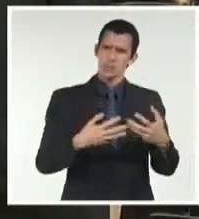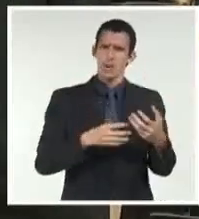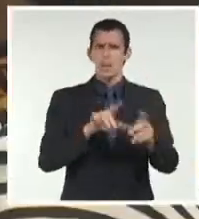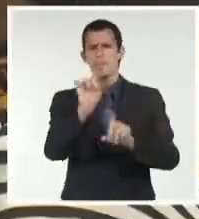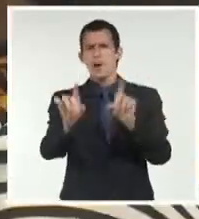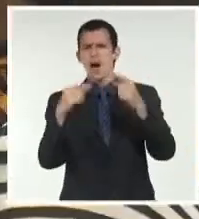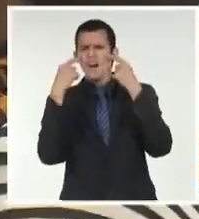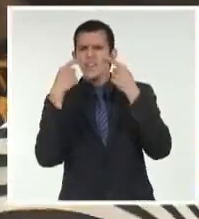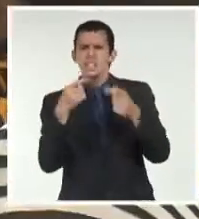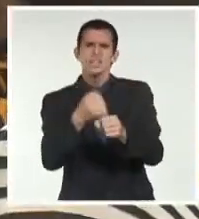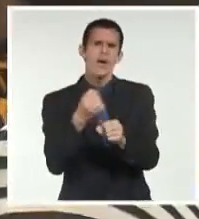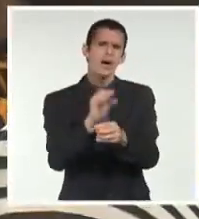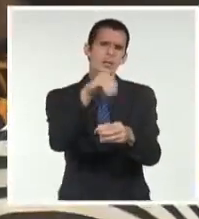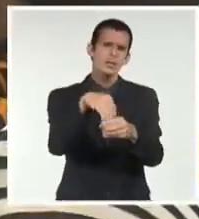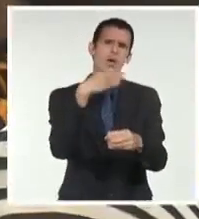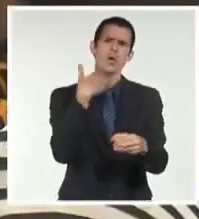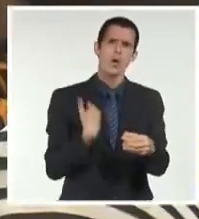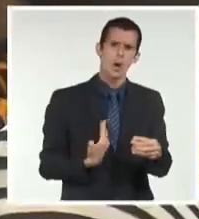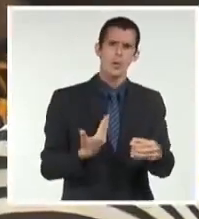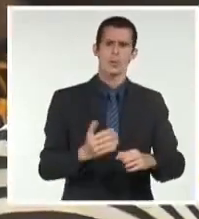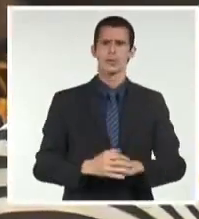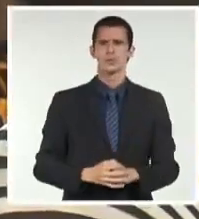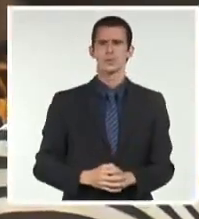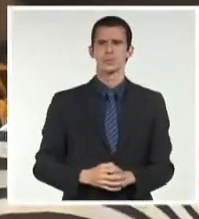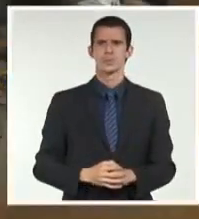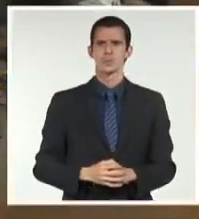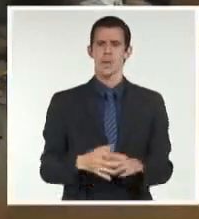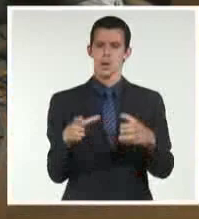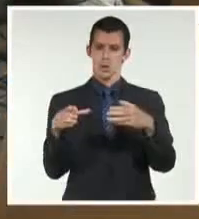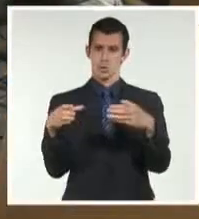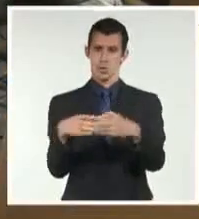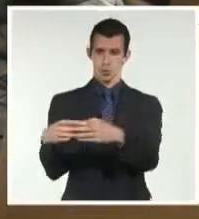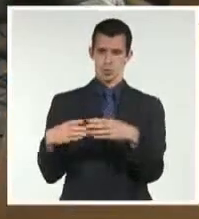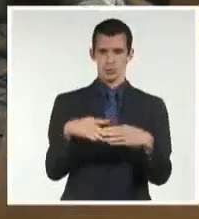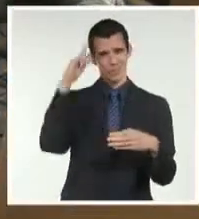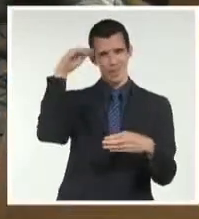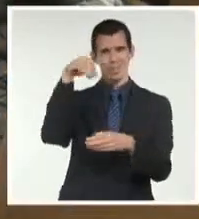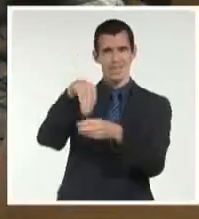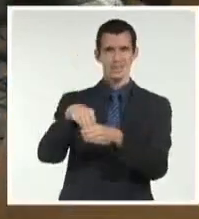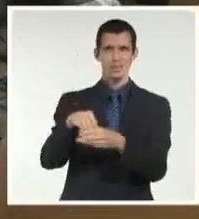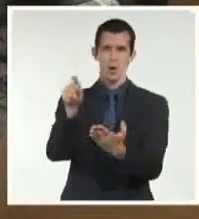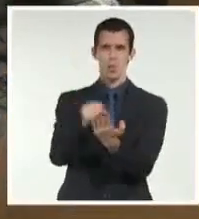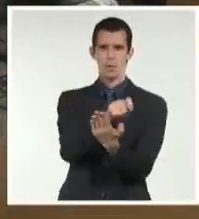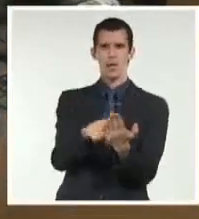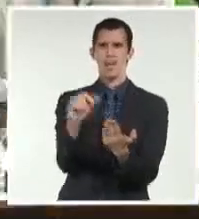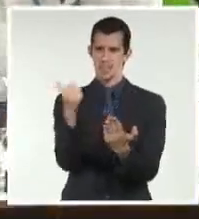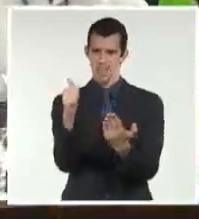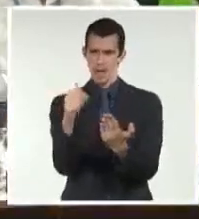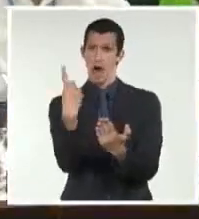Industrias, Construcciones y Energía dará seguimiento a las medidas trazadas